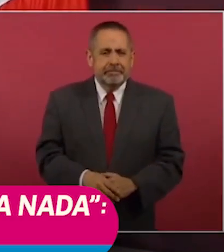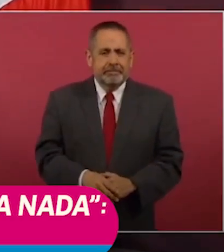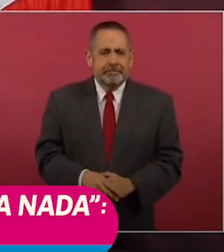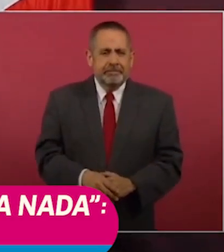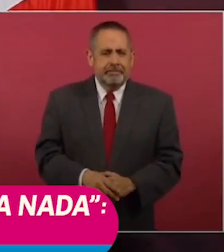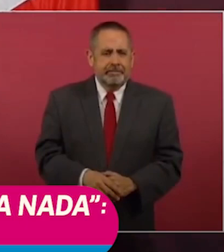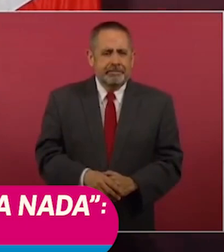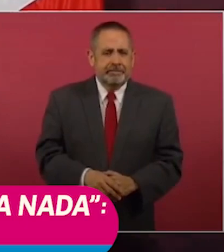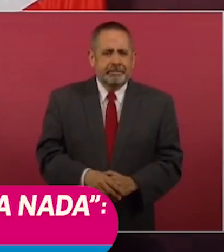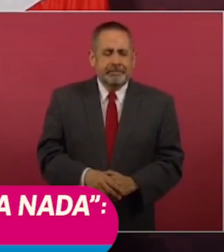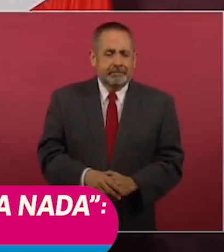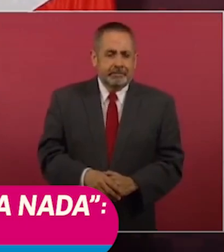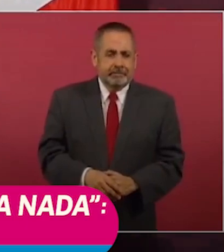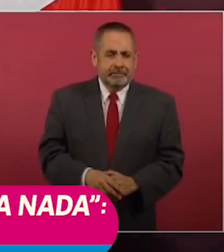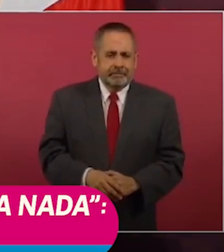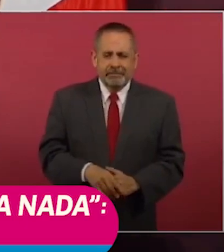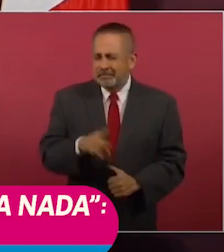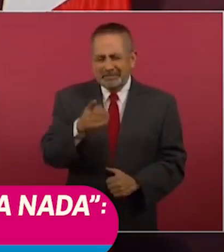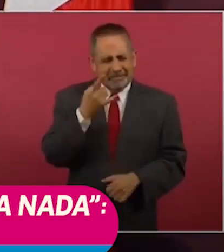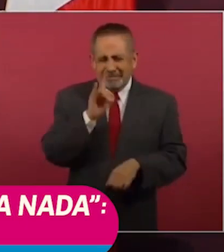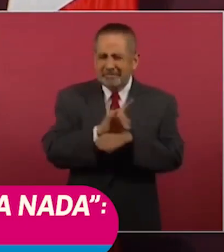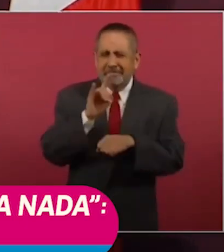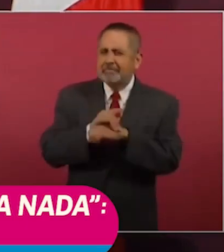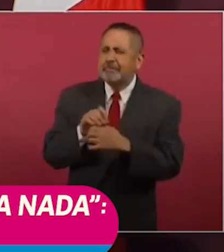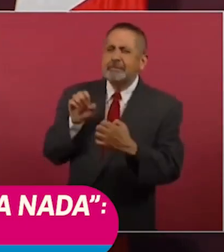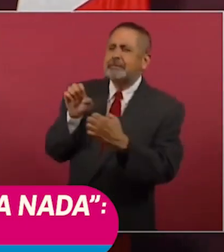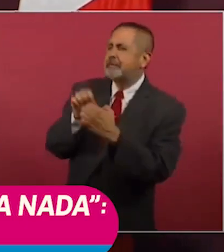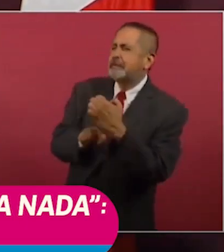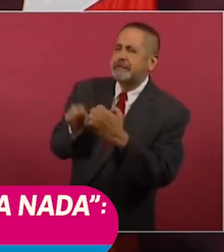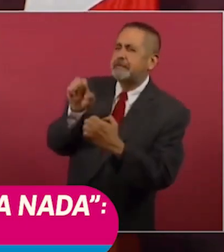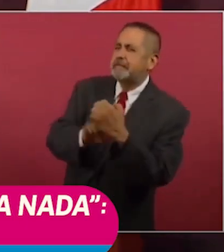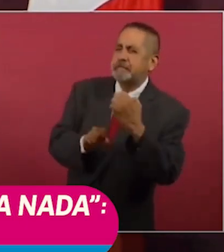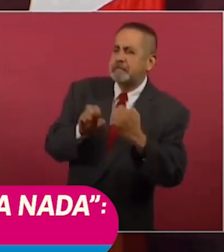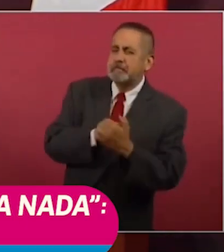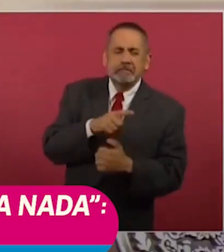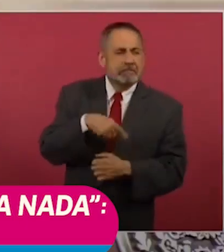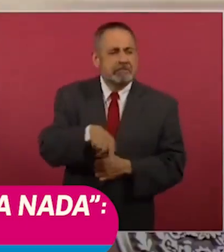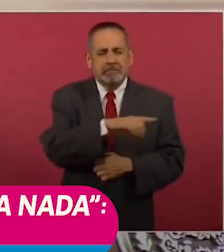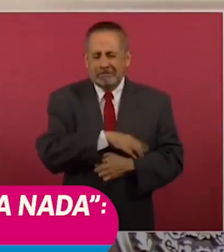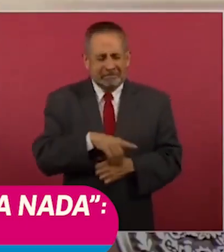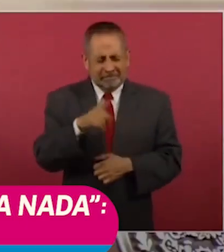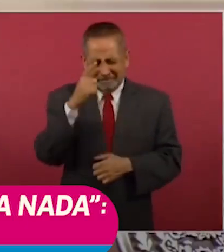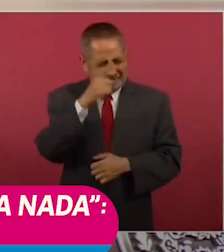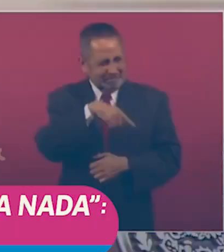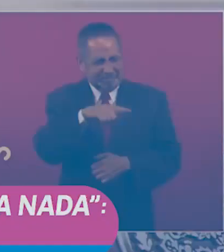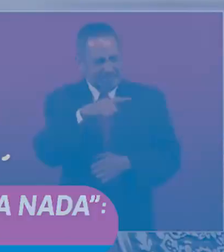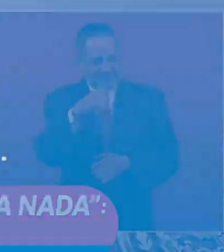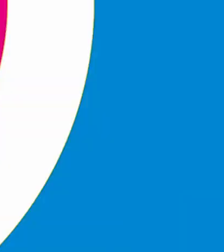Una tomadura de pelo, pues, un disparate.